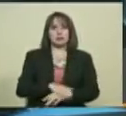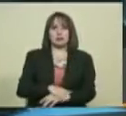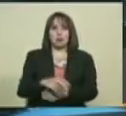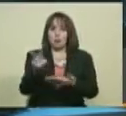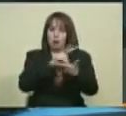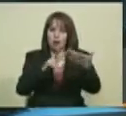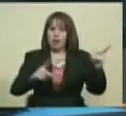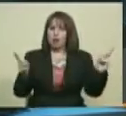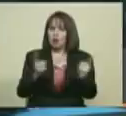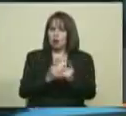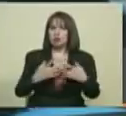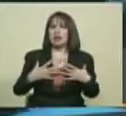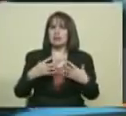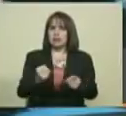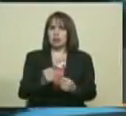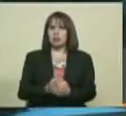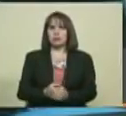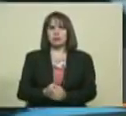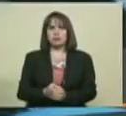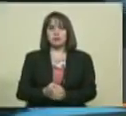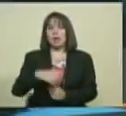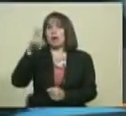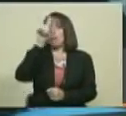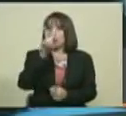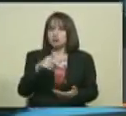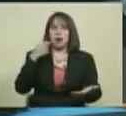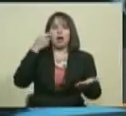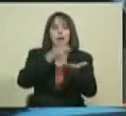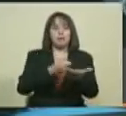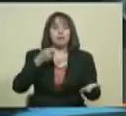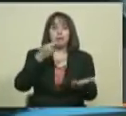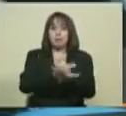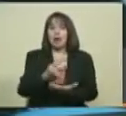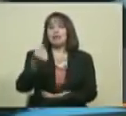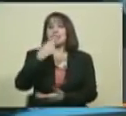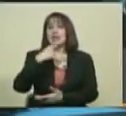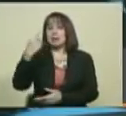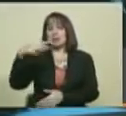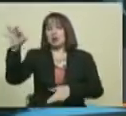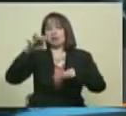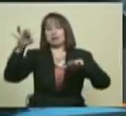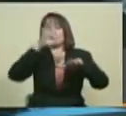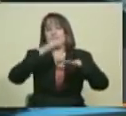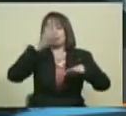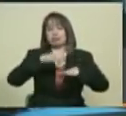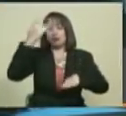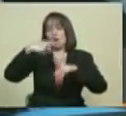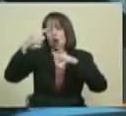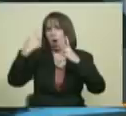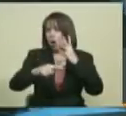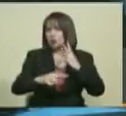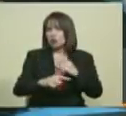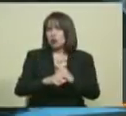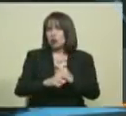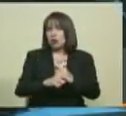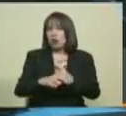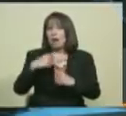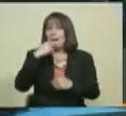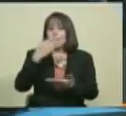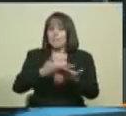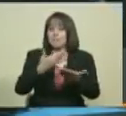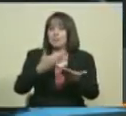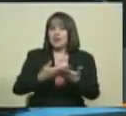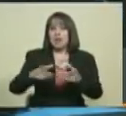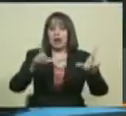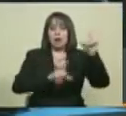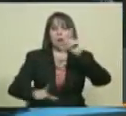lo de salud. Venezuela realiza el pago para la adquisición de tratamiento antimalárico, primaquina y cloroquina, solicitado al laboratorio